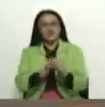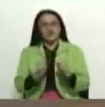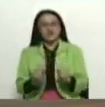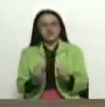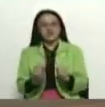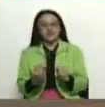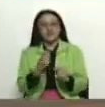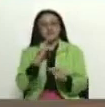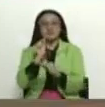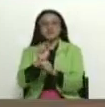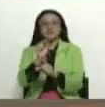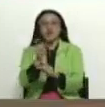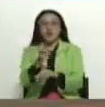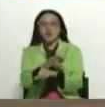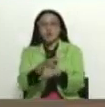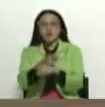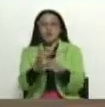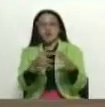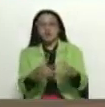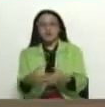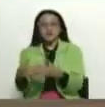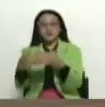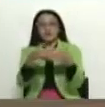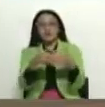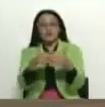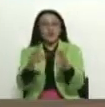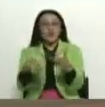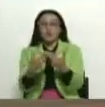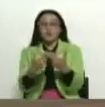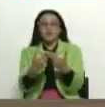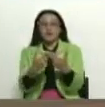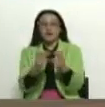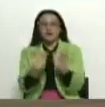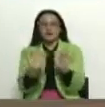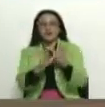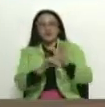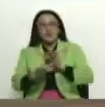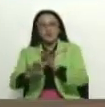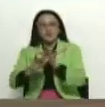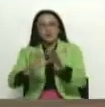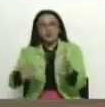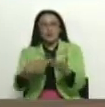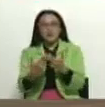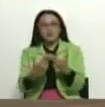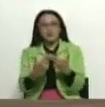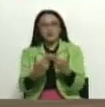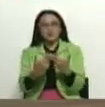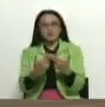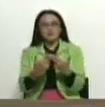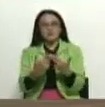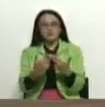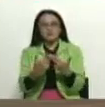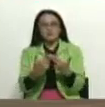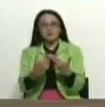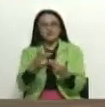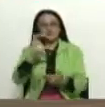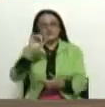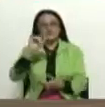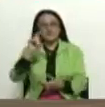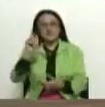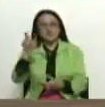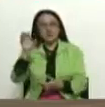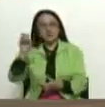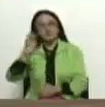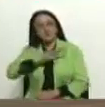para decirle al gobierno de los Estados Unidos, basta ya de saqueo, basta ya de robo. Citgo